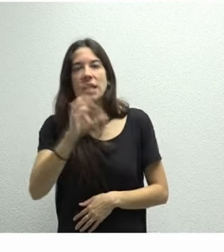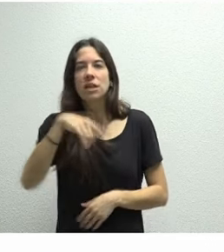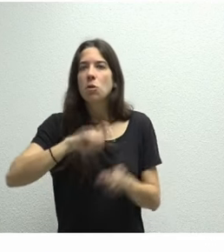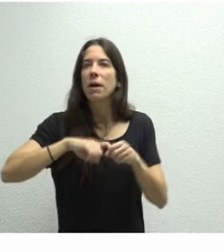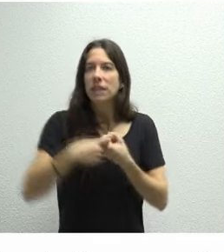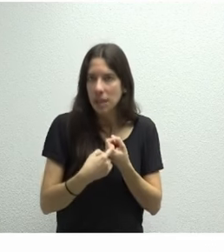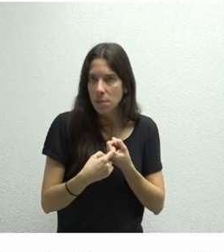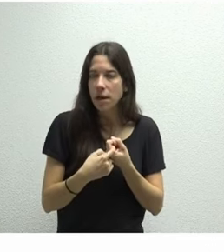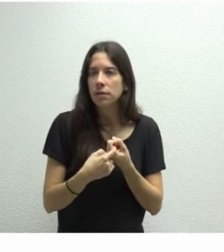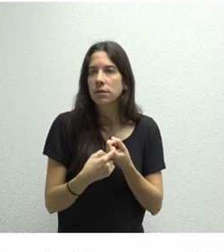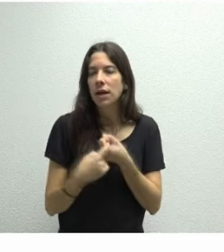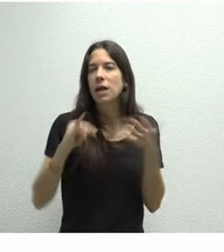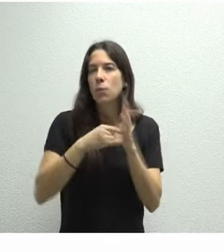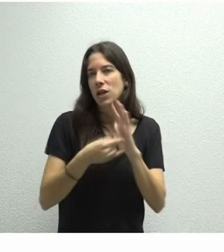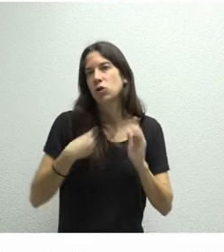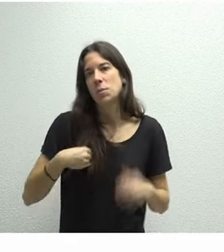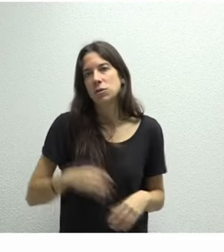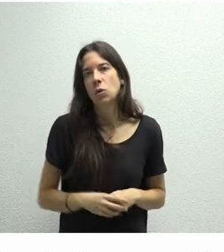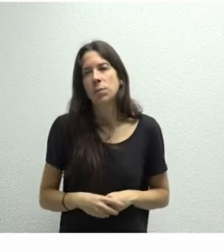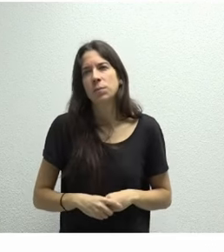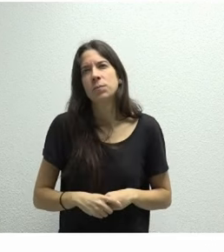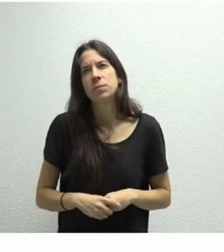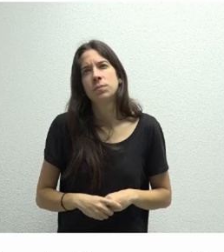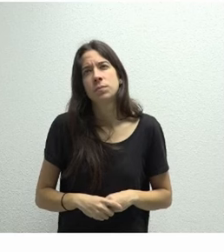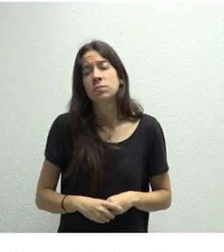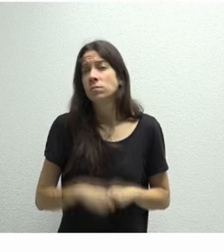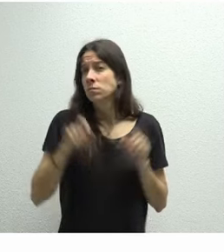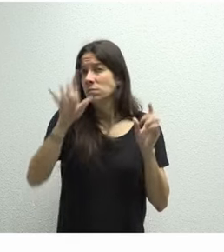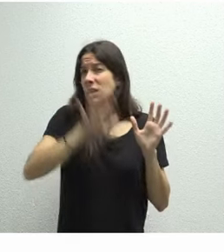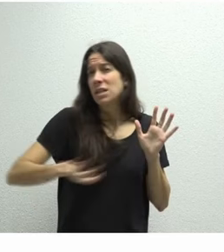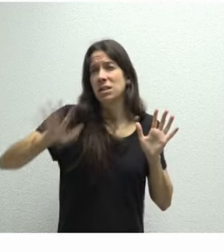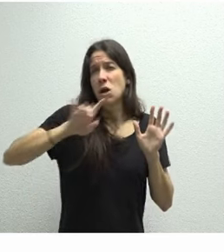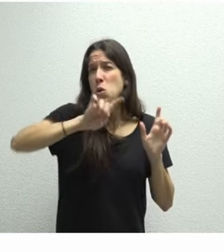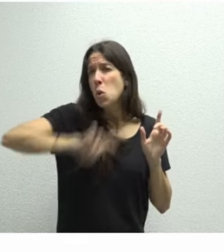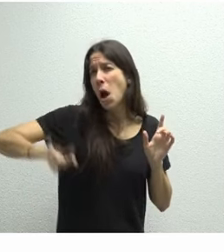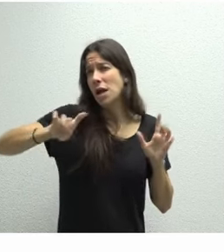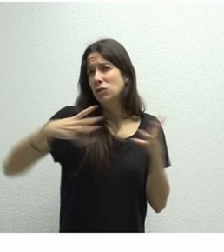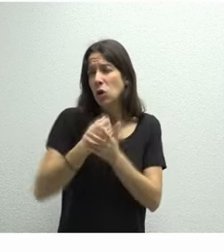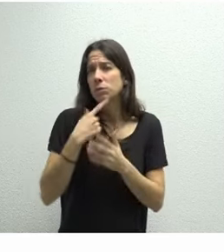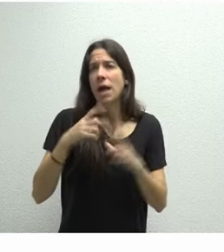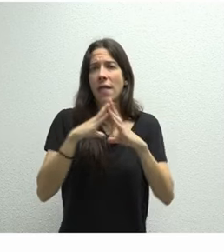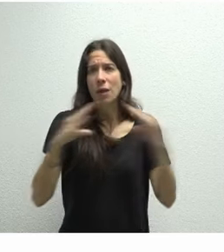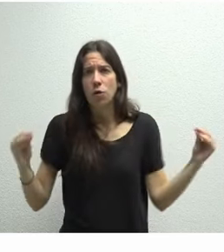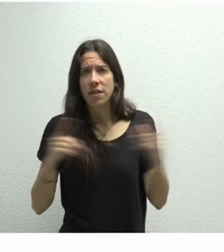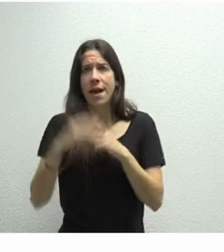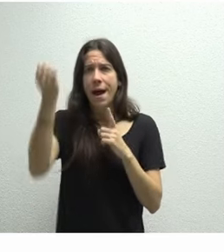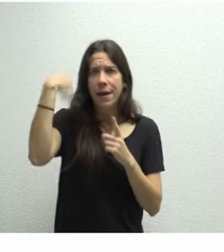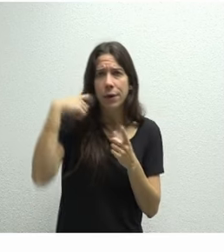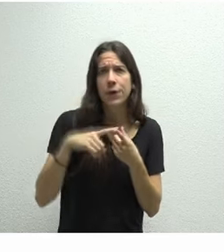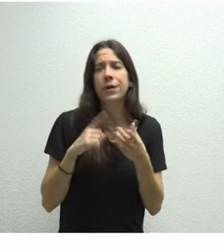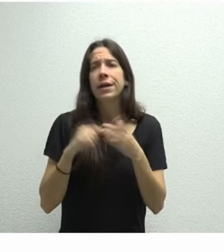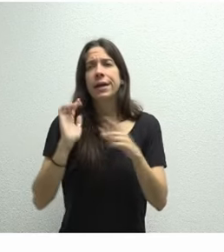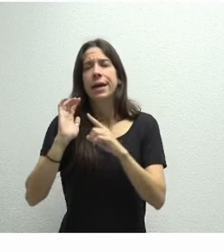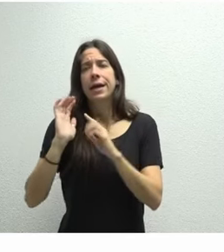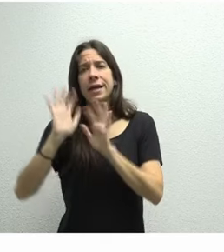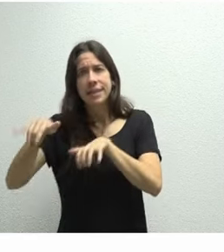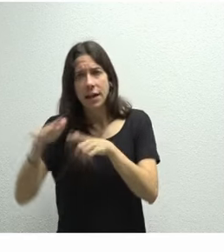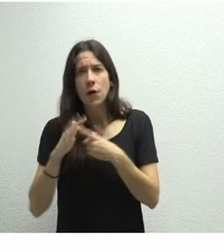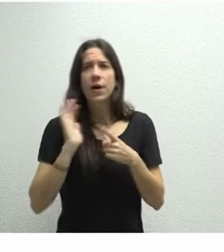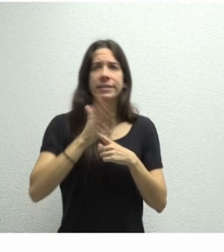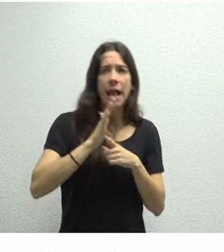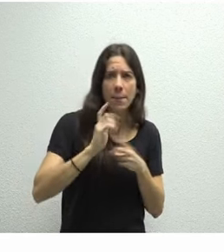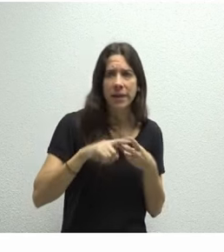que están implicadas en el proyecto en todas partes en Andalucía en Aragón en Castilla Castilla de la Mancha Castilla de León